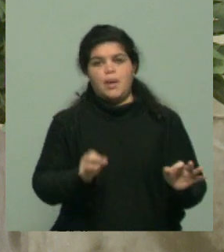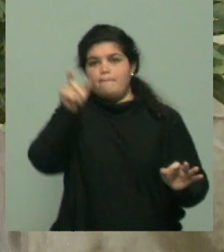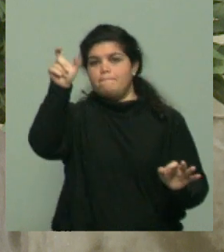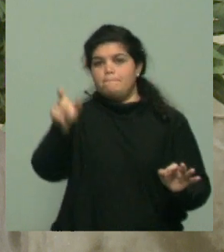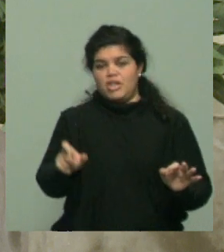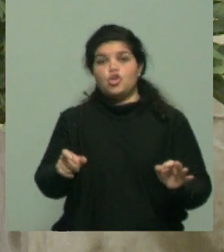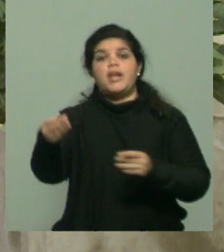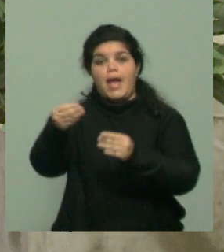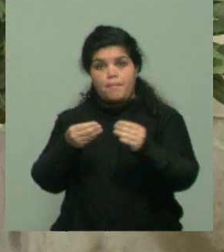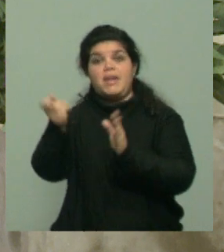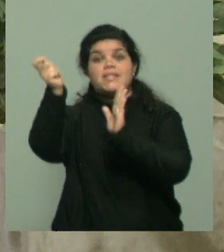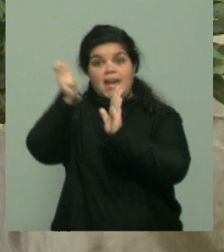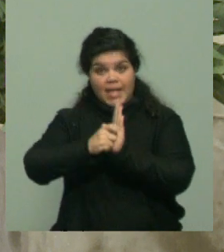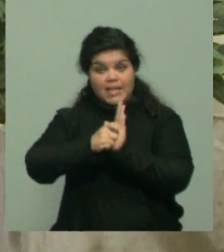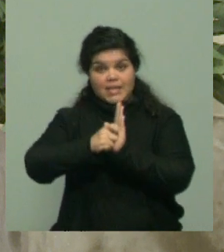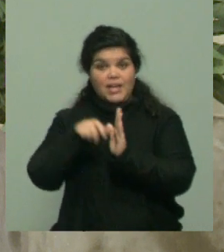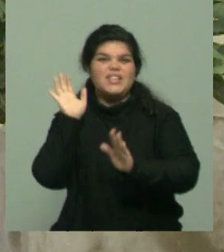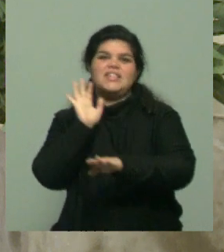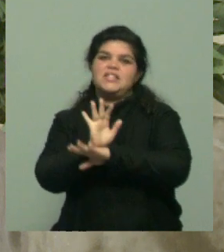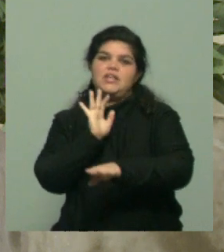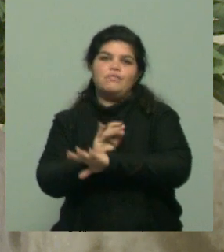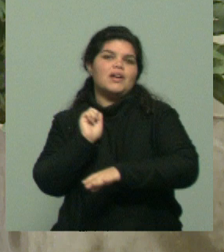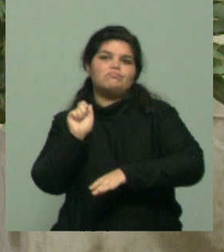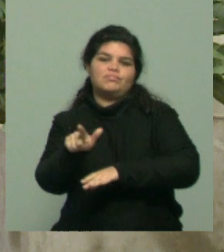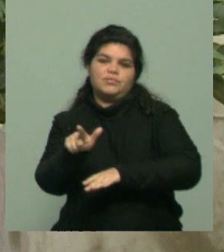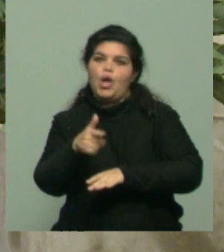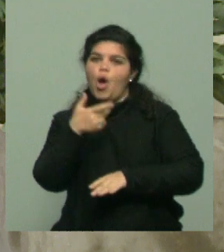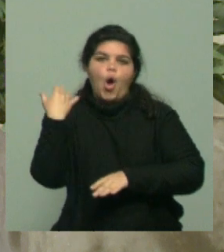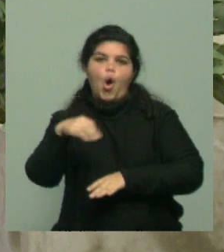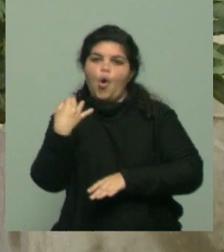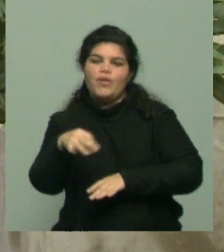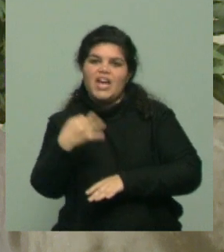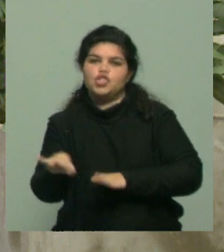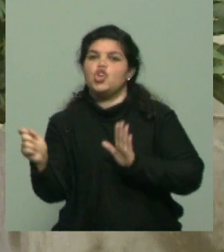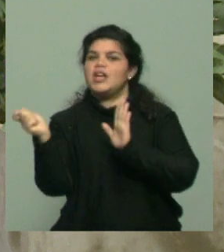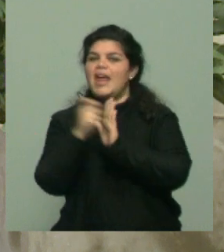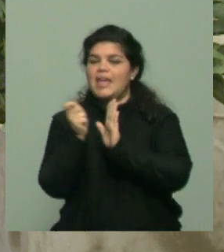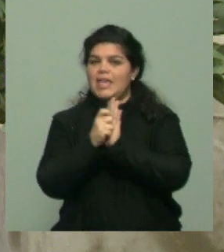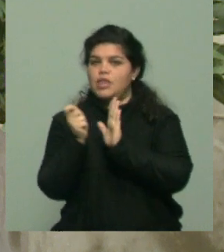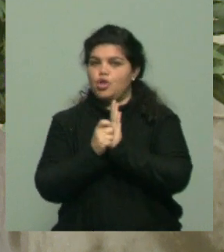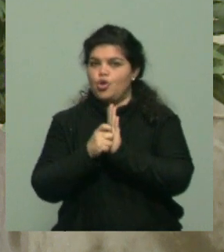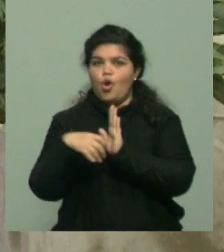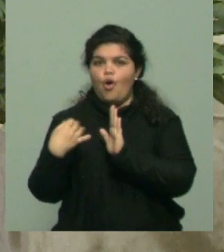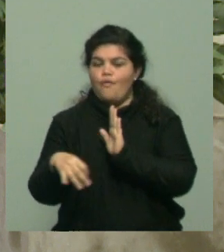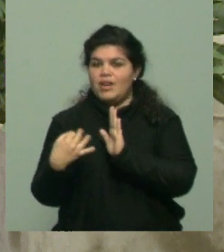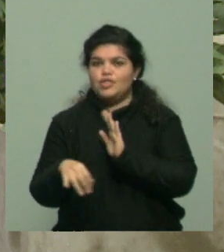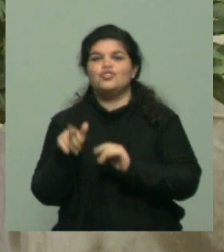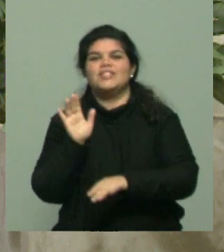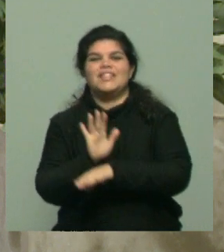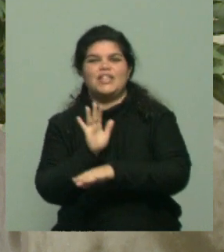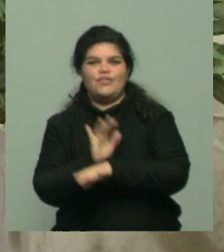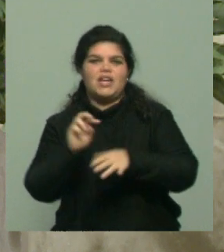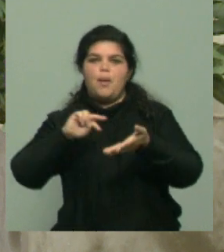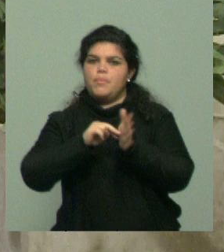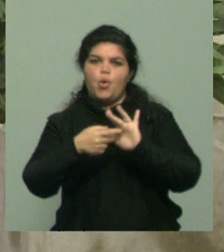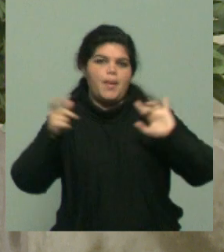registre supone el cumplimiento de la obligación de registro de la relación de trabajo, con lo cual va a reducir la conflictividad